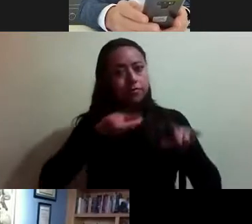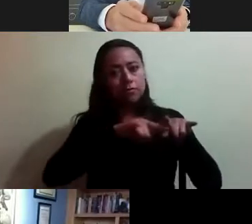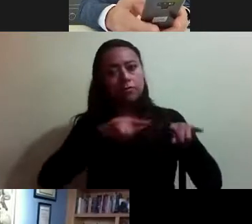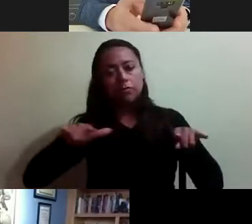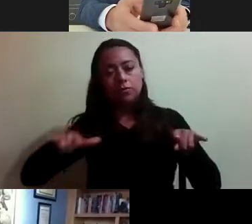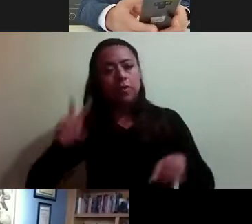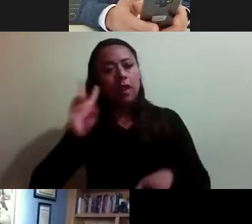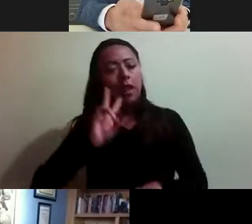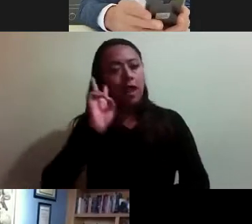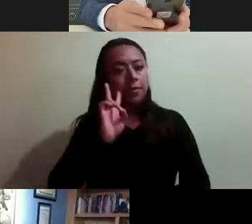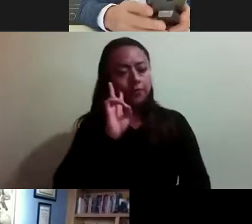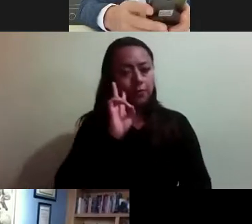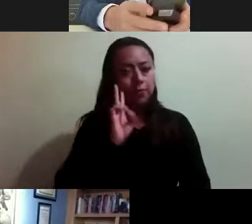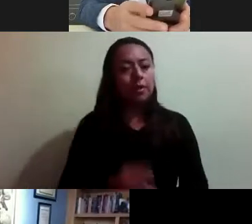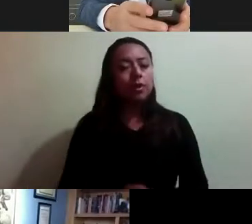efectivamente